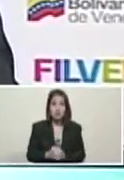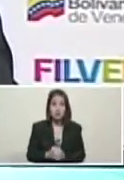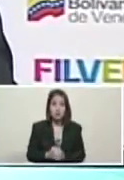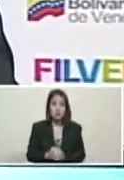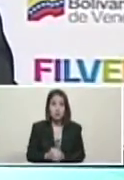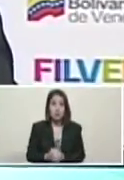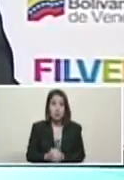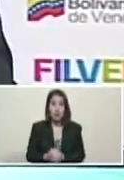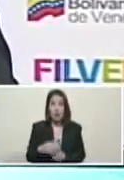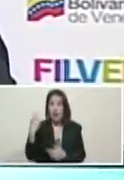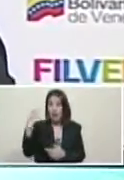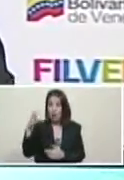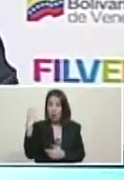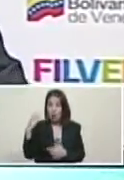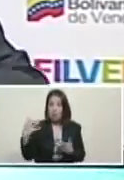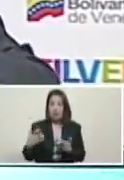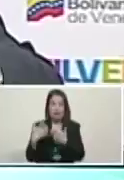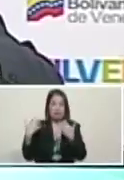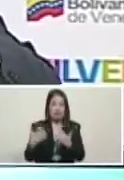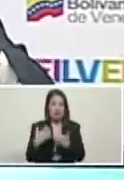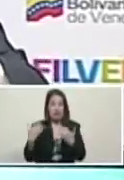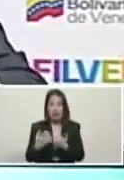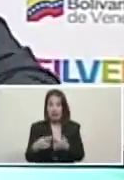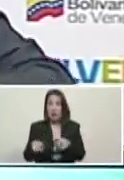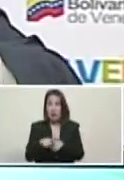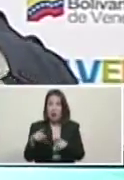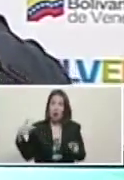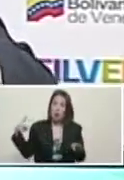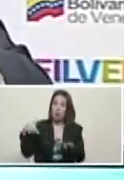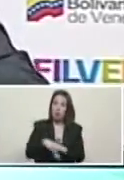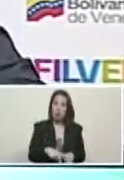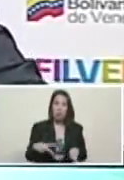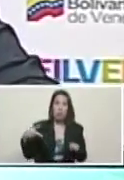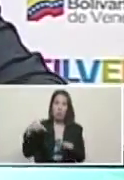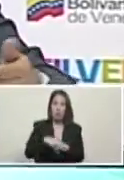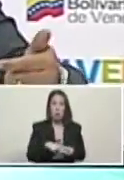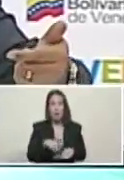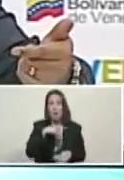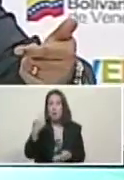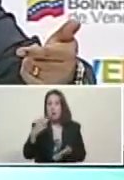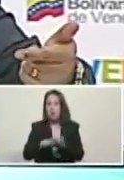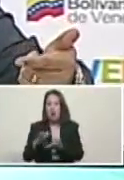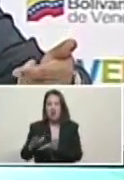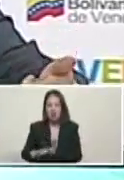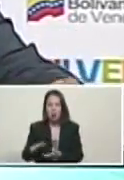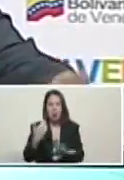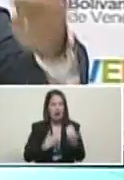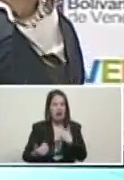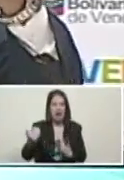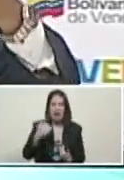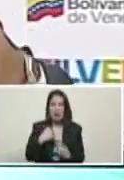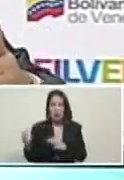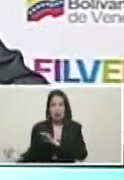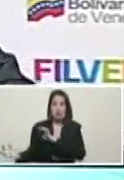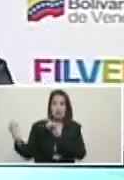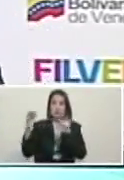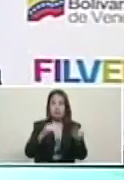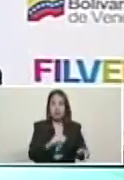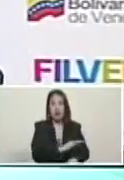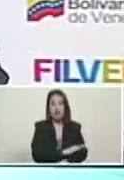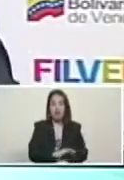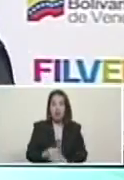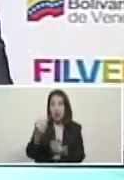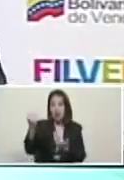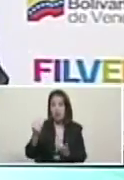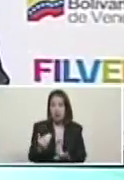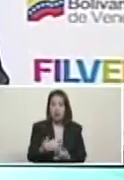República Bolivariana de Venezuela, con sus muertos, con sus heridos y con los grupos violentos que se pasan de la frontera para